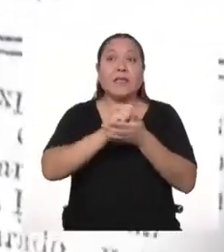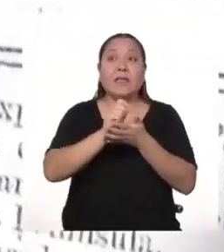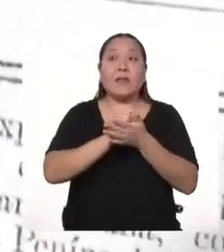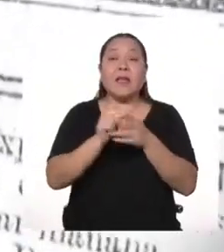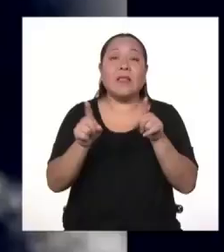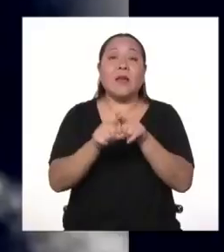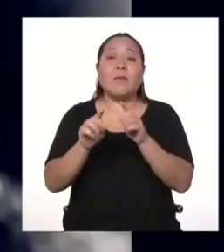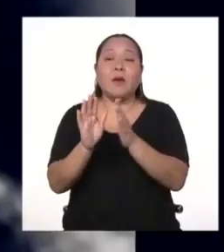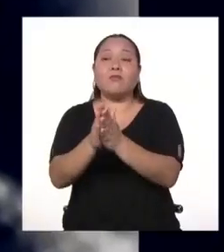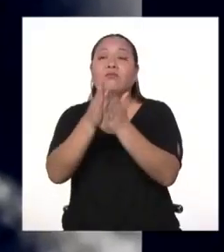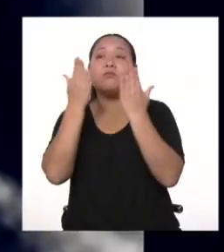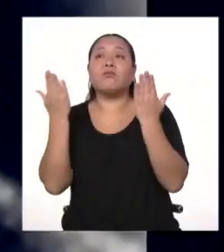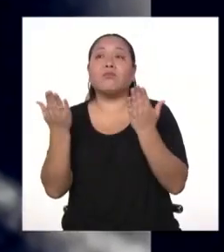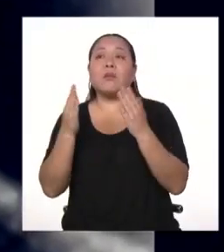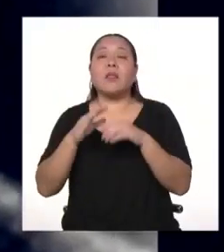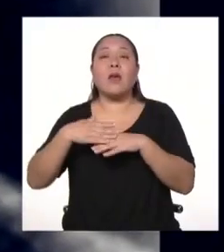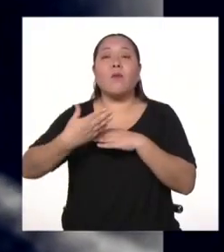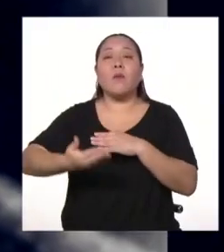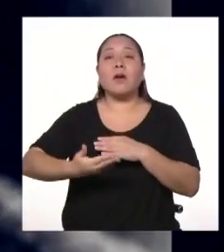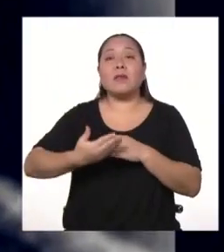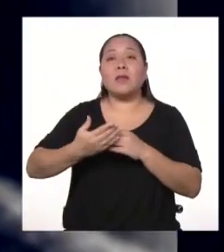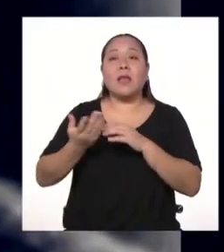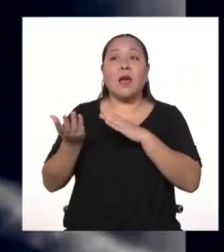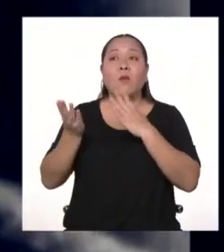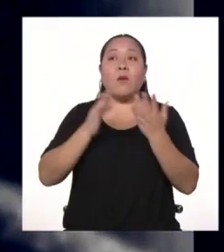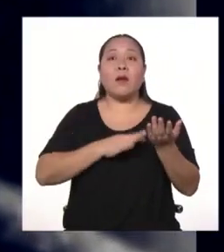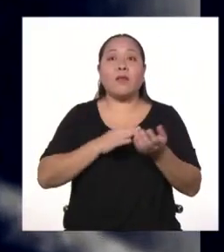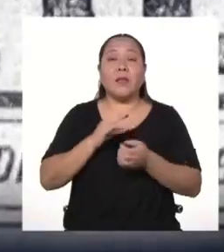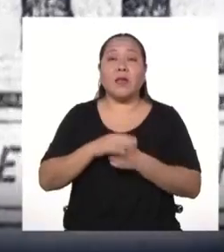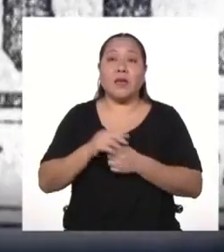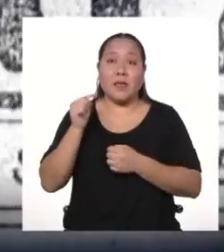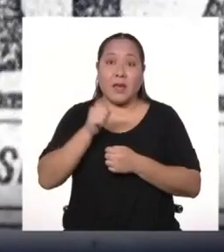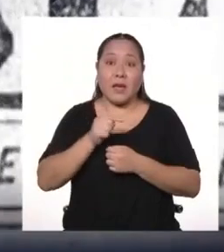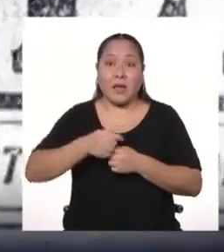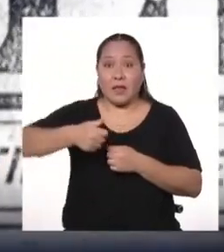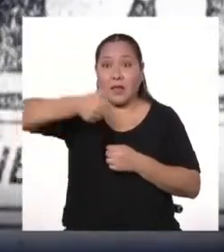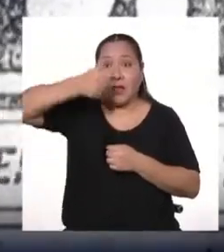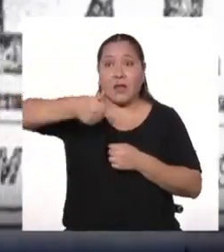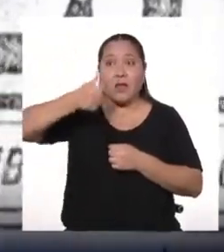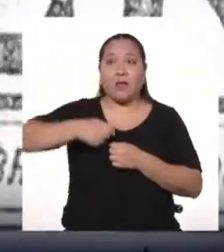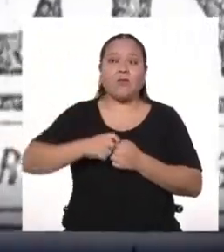de Leonidas Yerovi, edita la página literaria del diario.